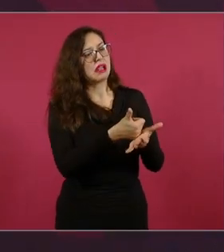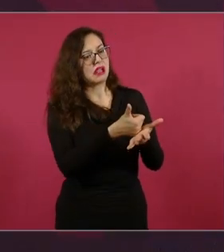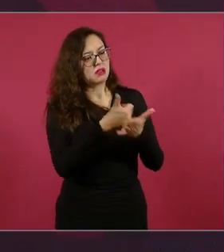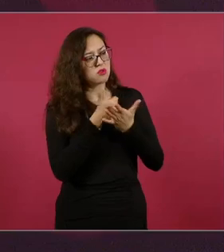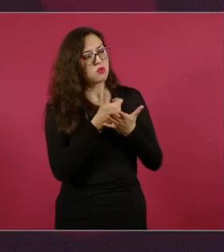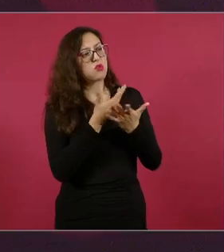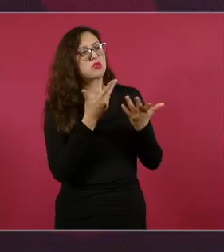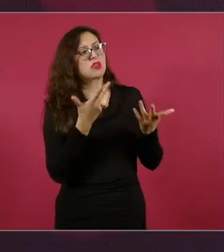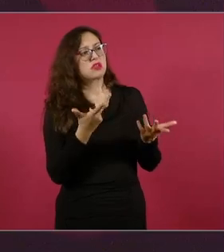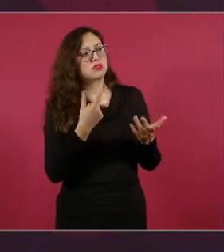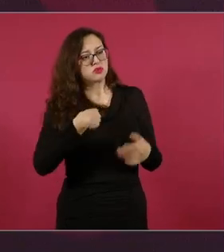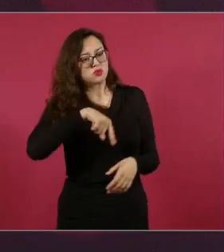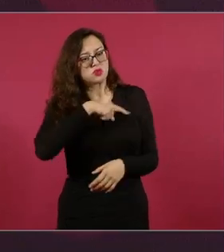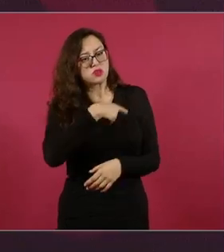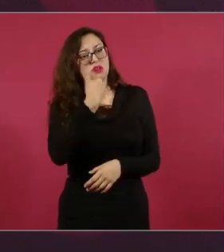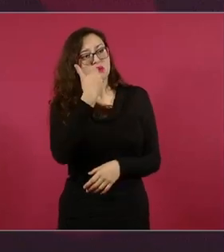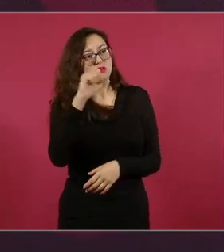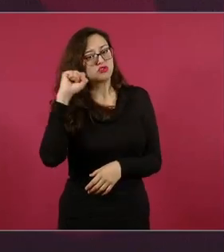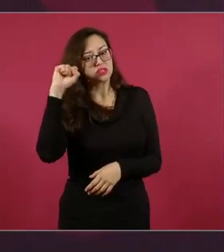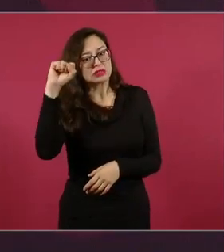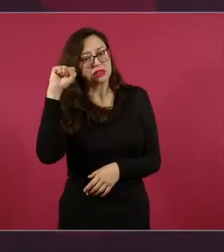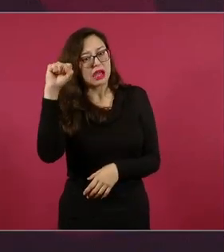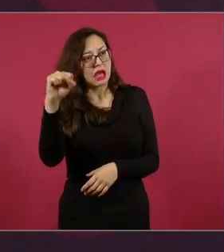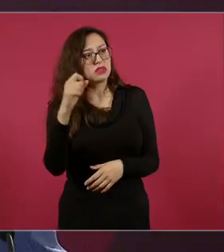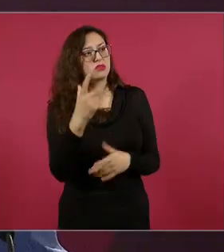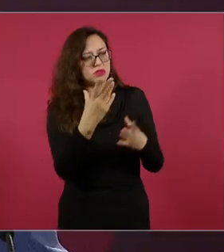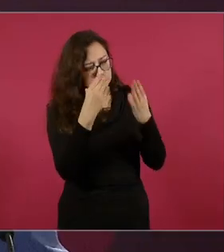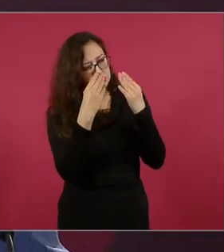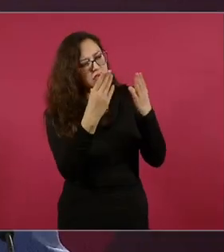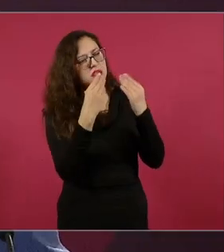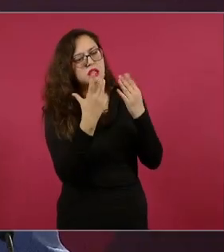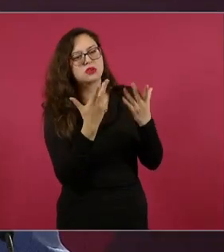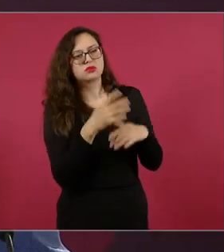se constituyeran y crearan un sindicato.